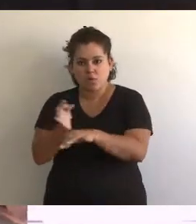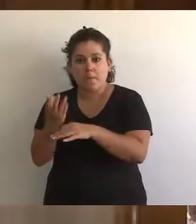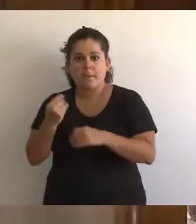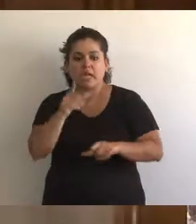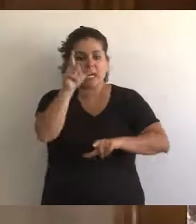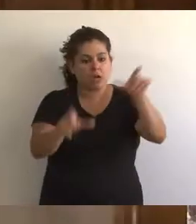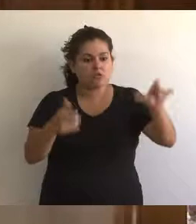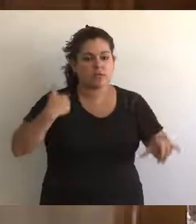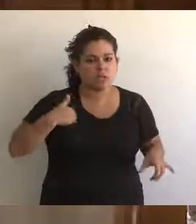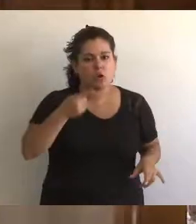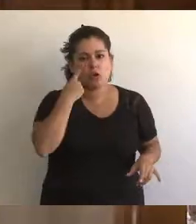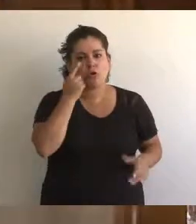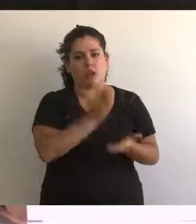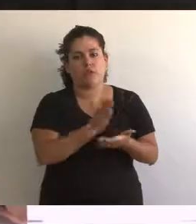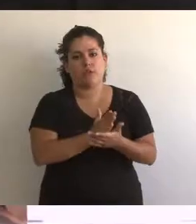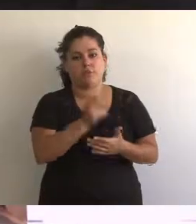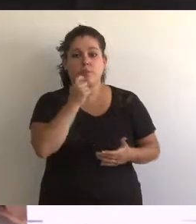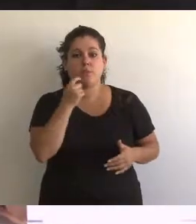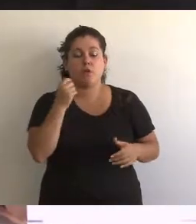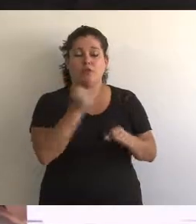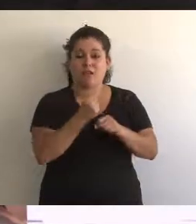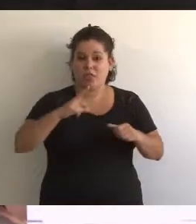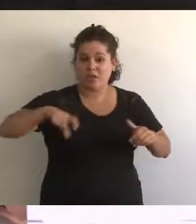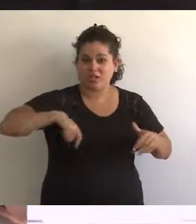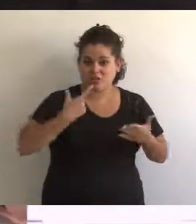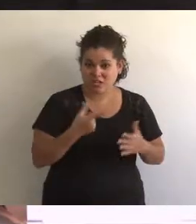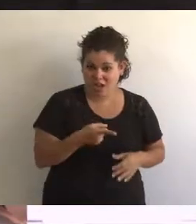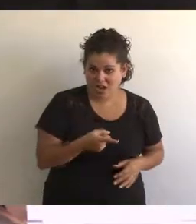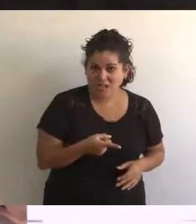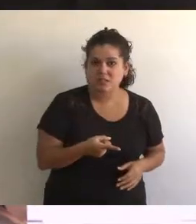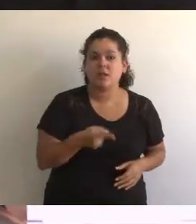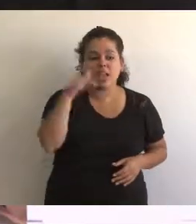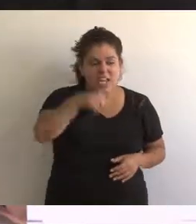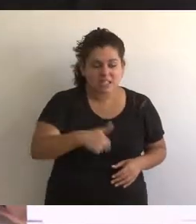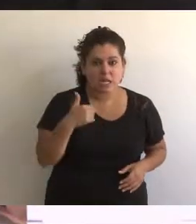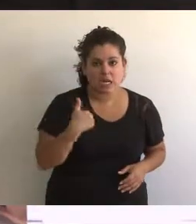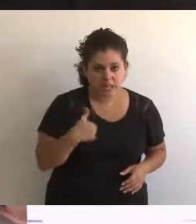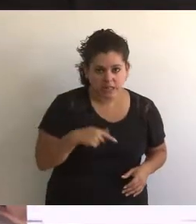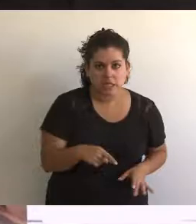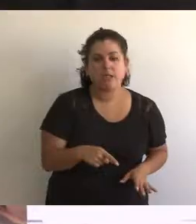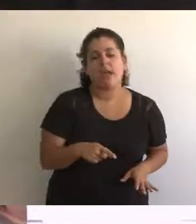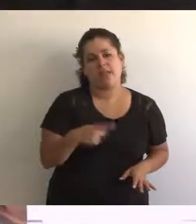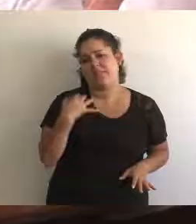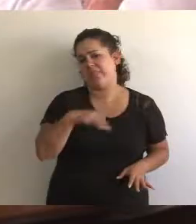que los argentinos conozcan los derechos, los trabajadores sociales, en este ámbito, en esta Argentina, en